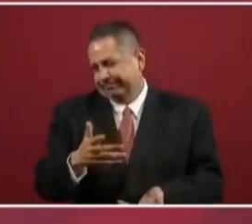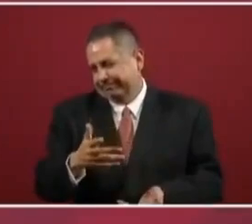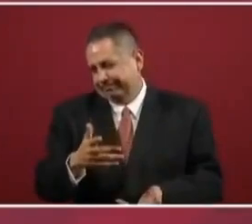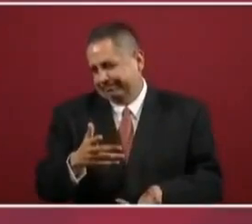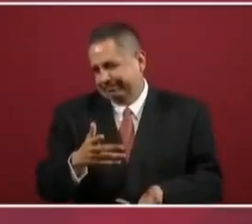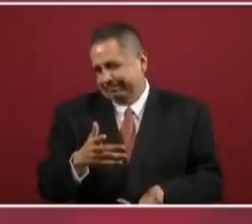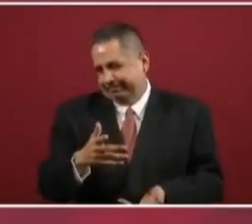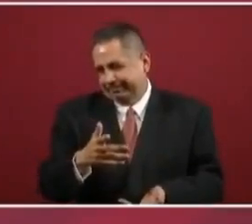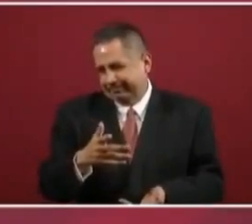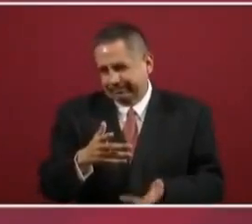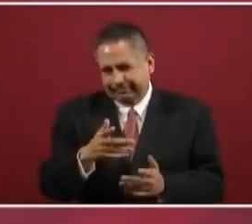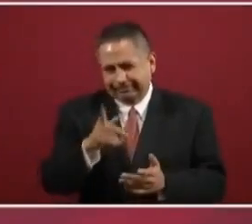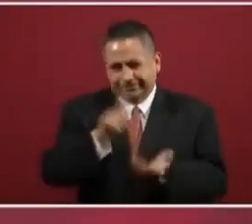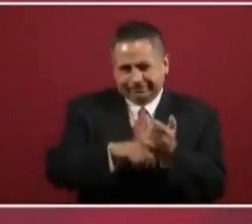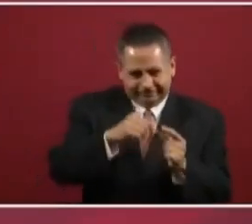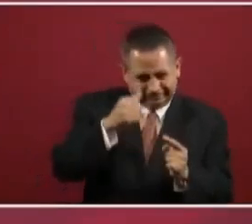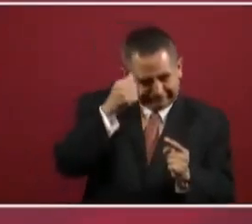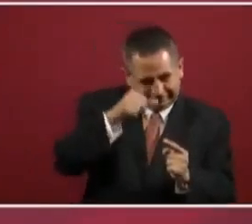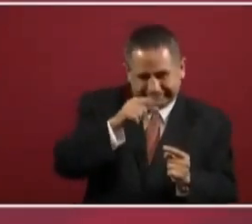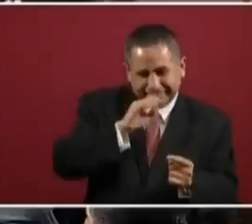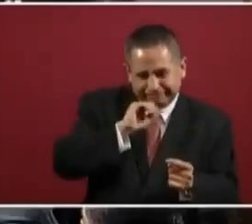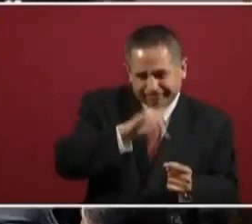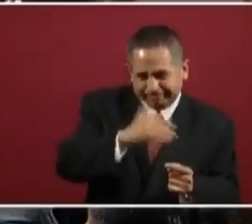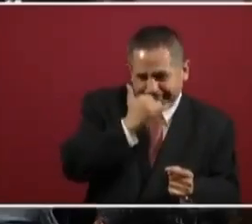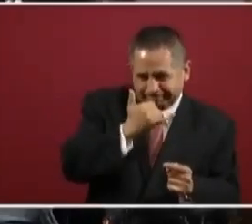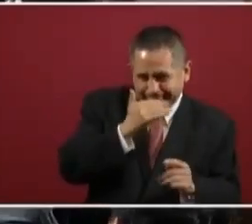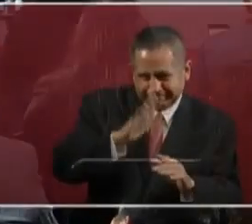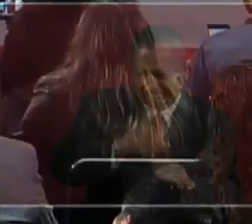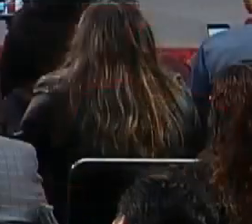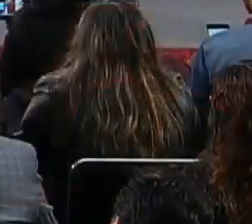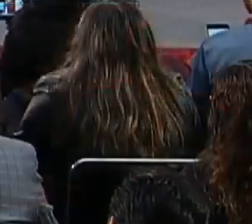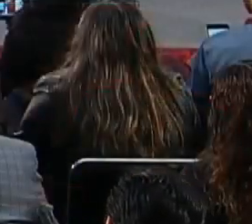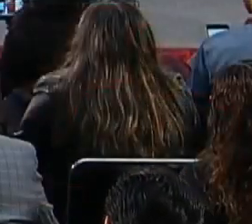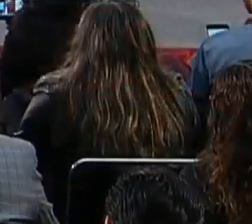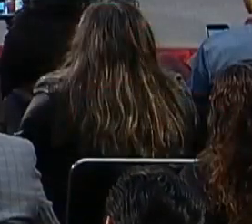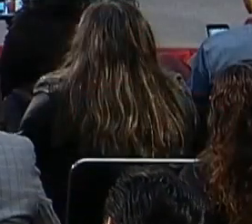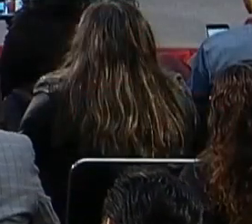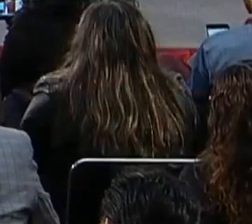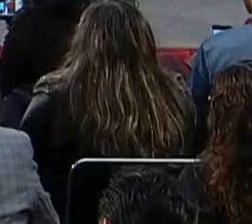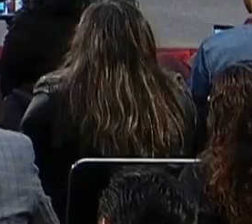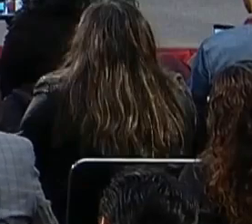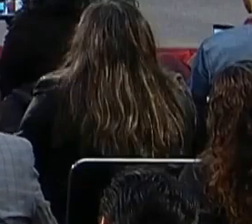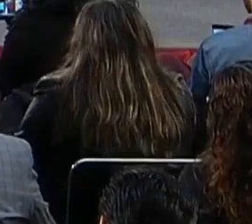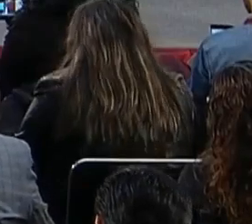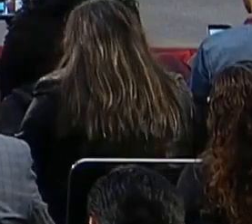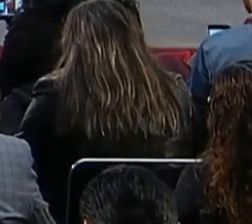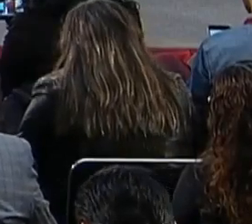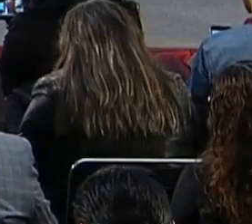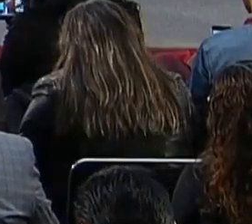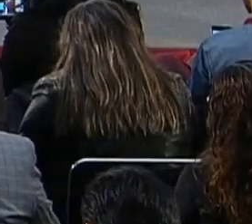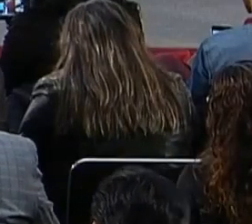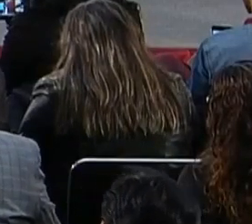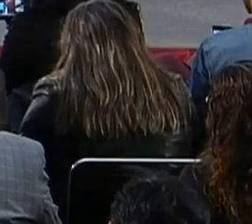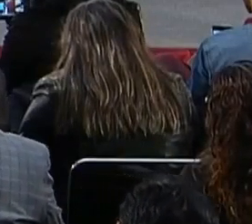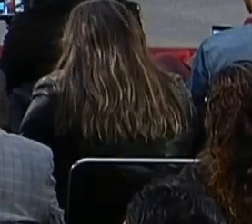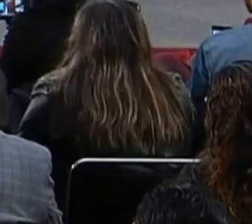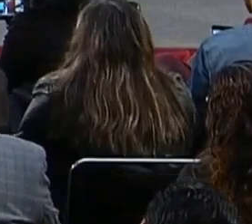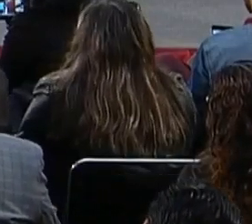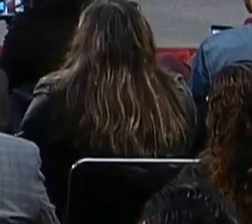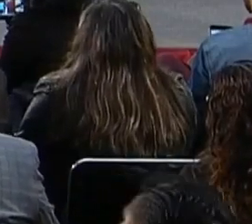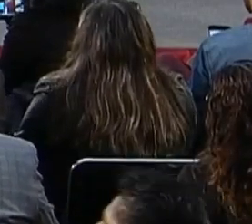este pecadillos pues a veces pero eso no quiere decir que no sean un medio